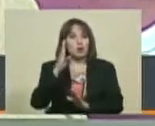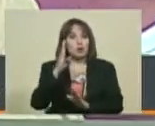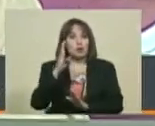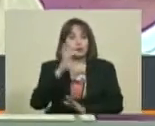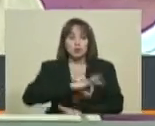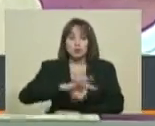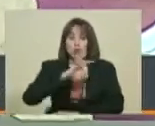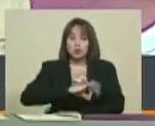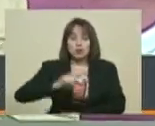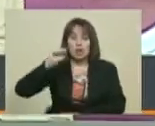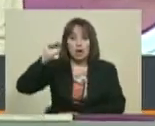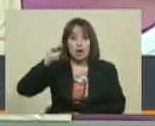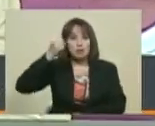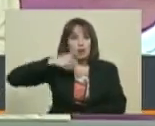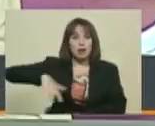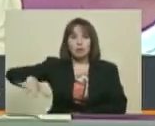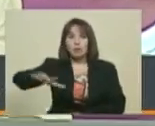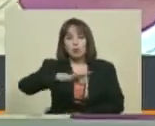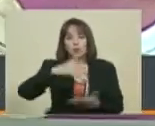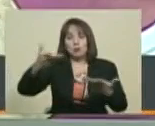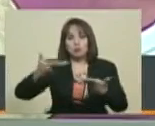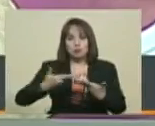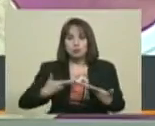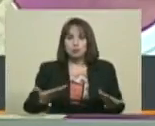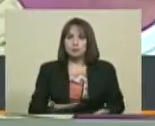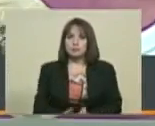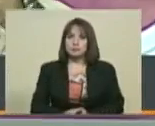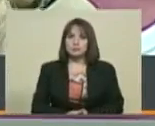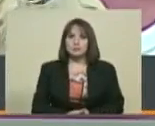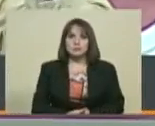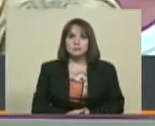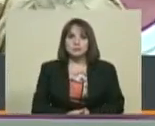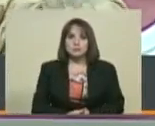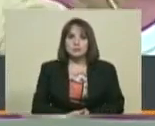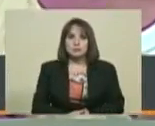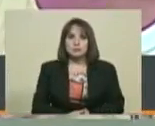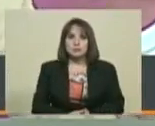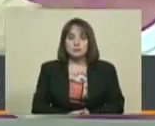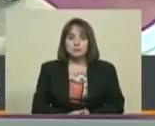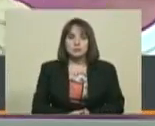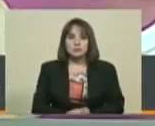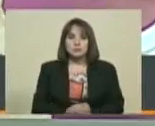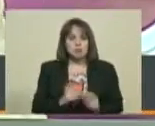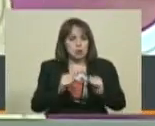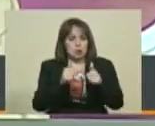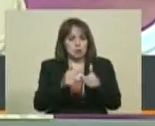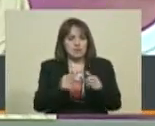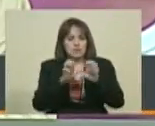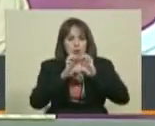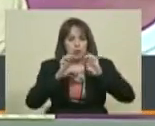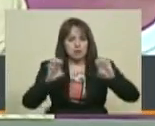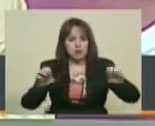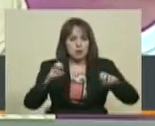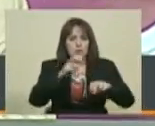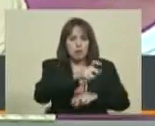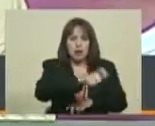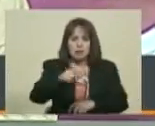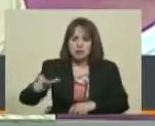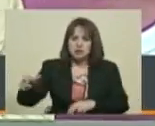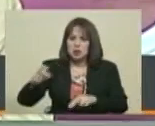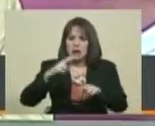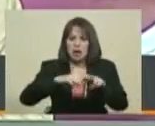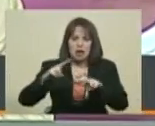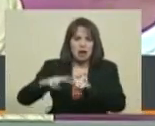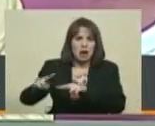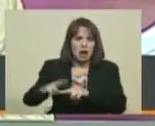pueblo. Que el ingreso petrolero empezara a convertirse en educación para los humildes, en educación